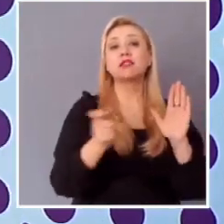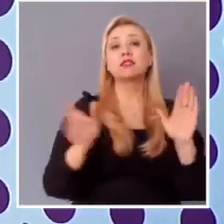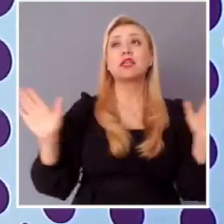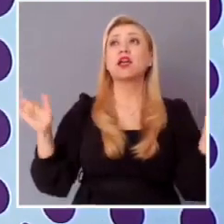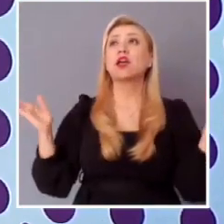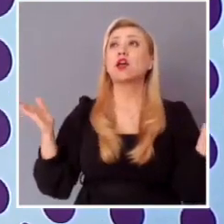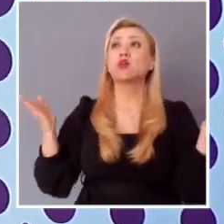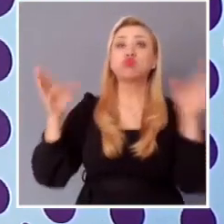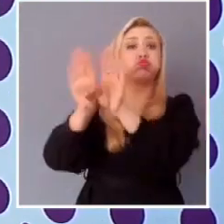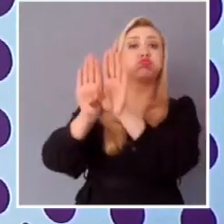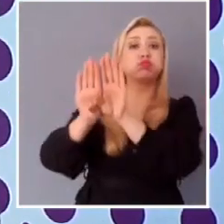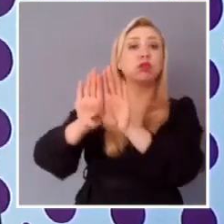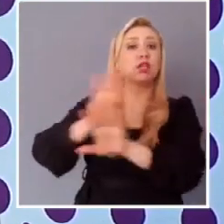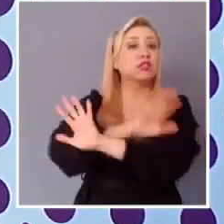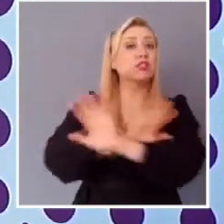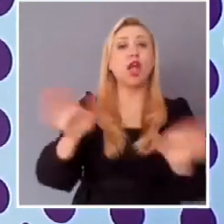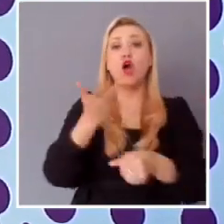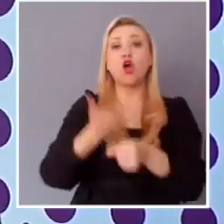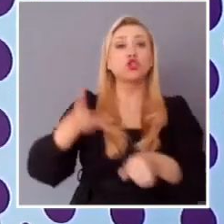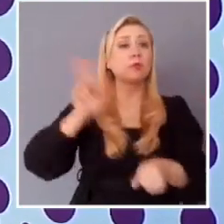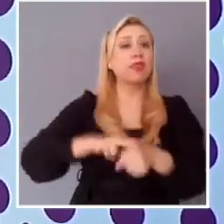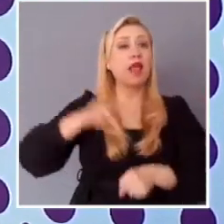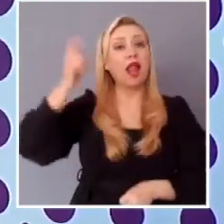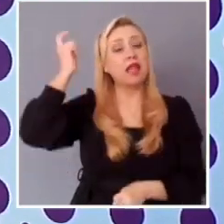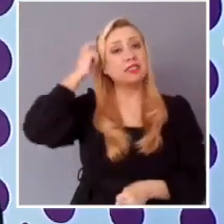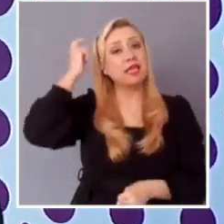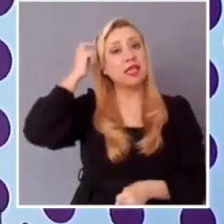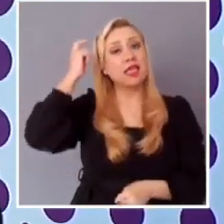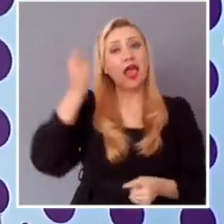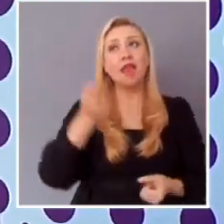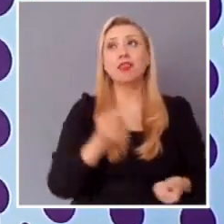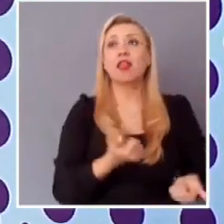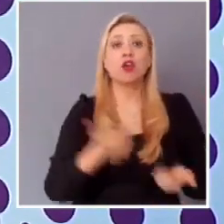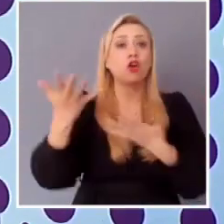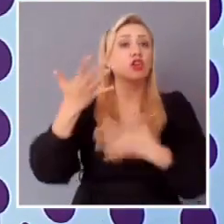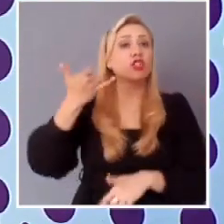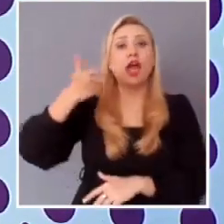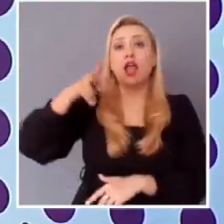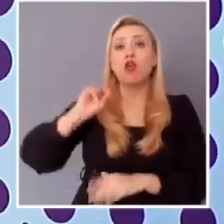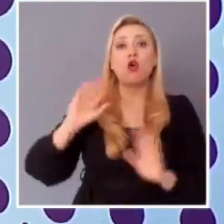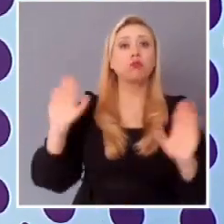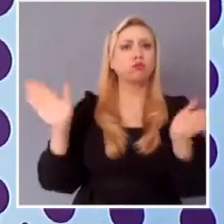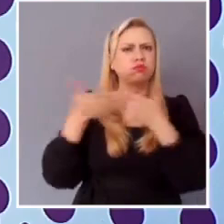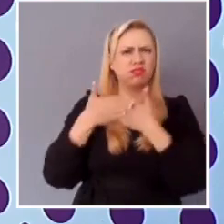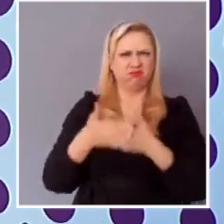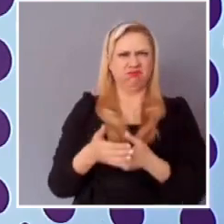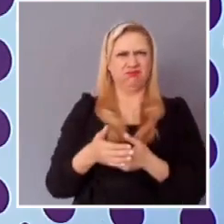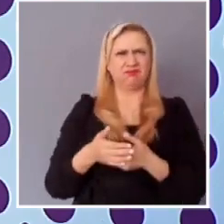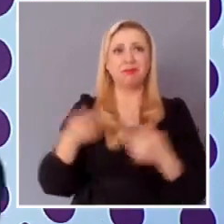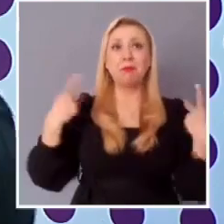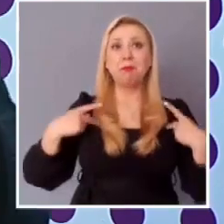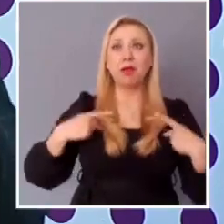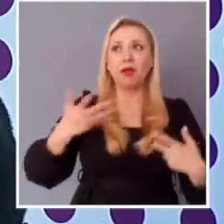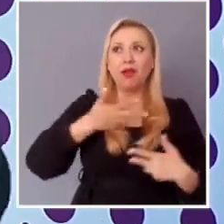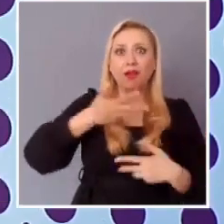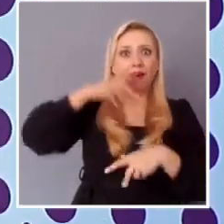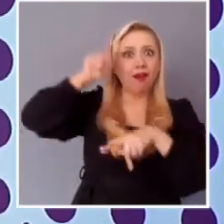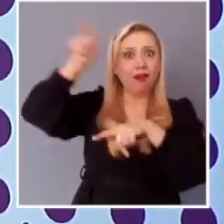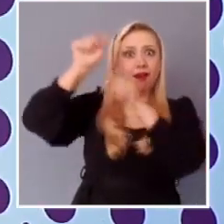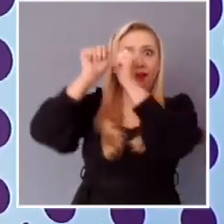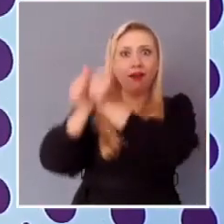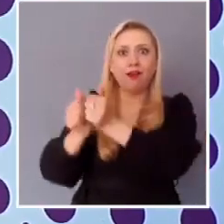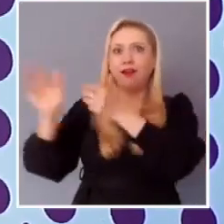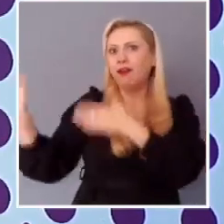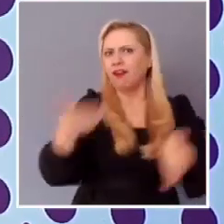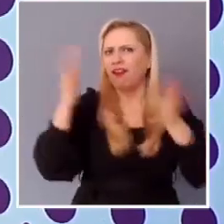los hospitales psiquiátricos, que las personas que el día de hoy están alojados en estas instituciones van a salir, que se van a